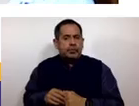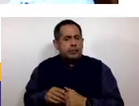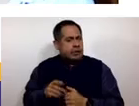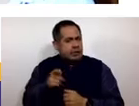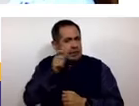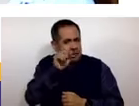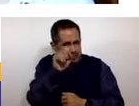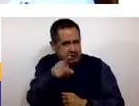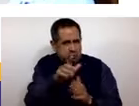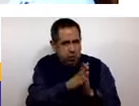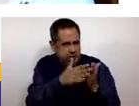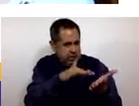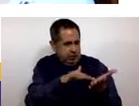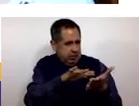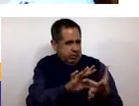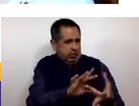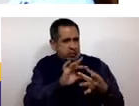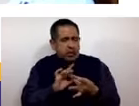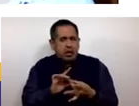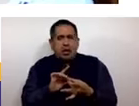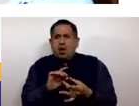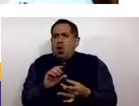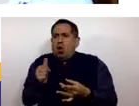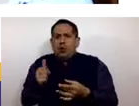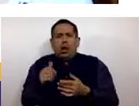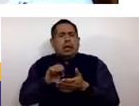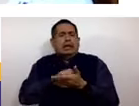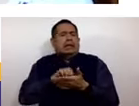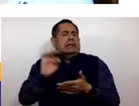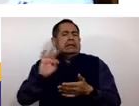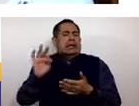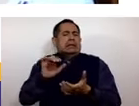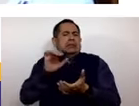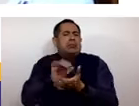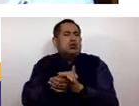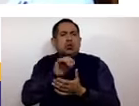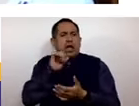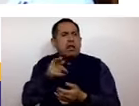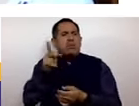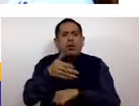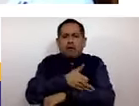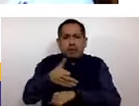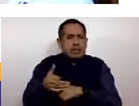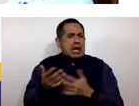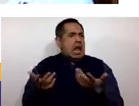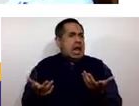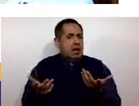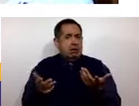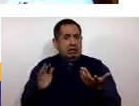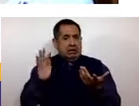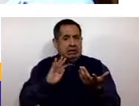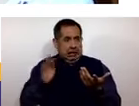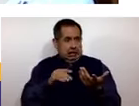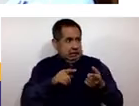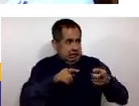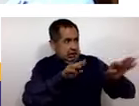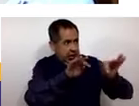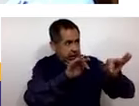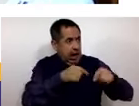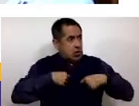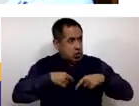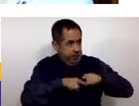trasladada a otro tipo de parentescos que no sea de cónyuges? ¿Se puede tratar esta figura a través del derecho?